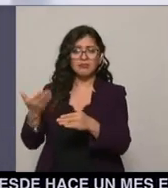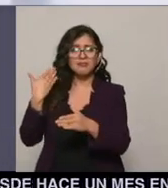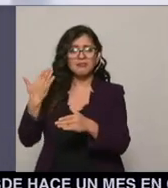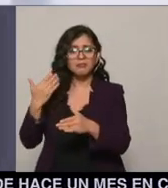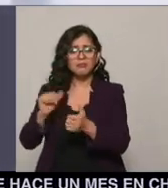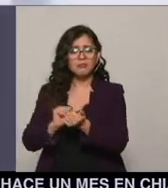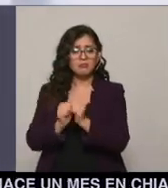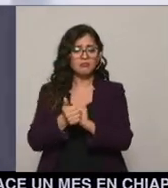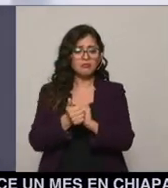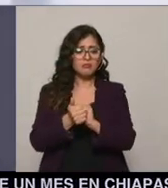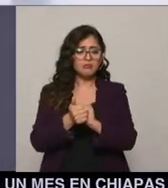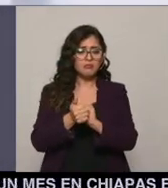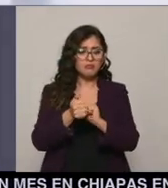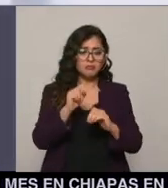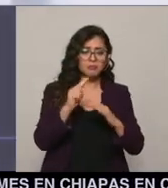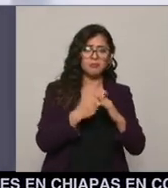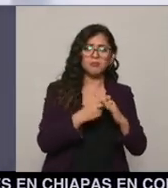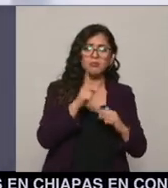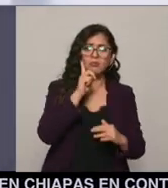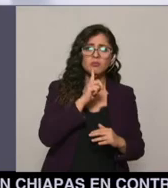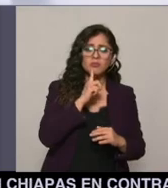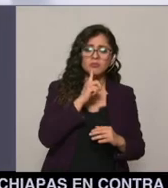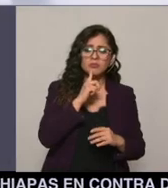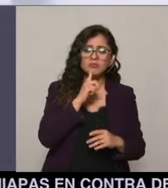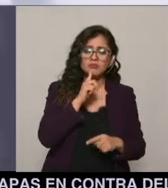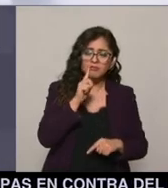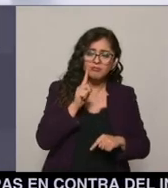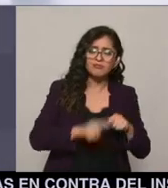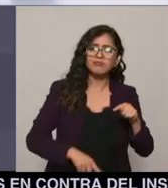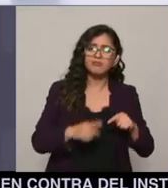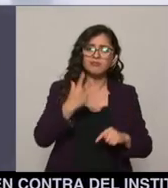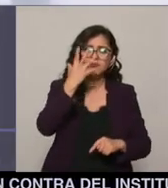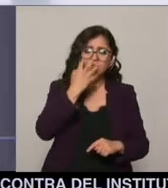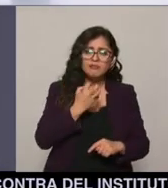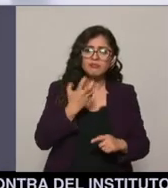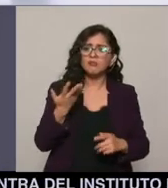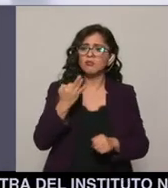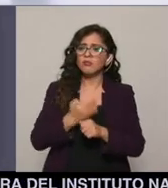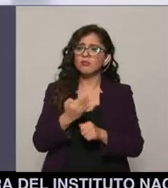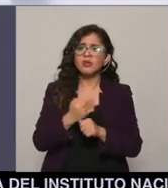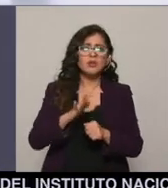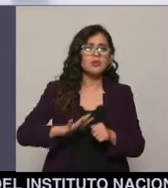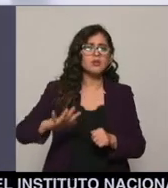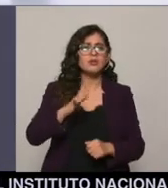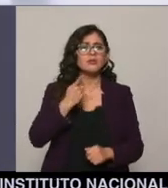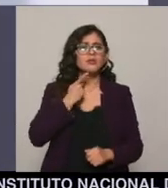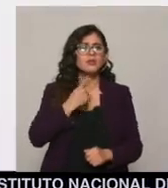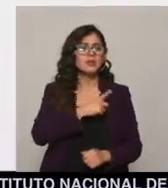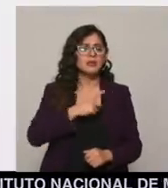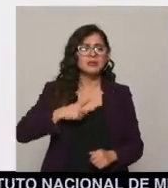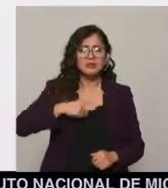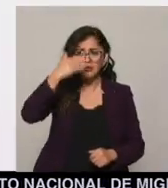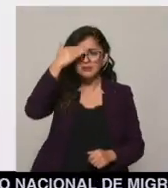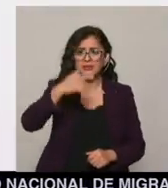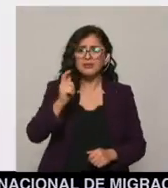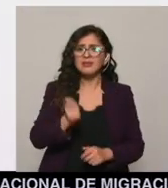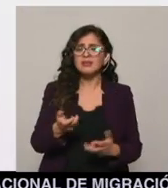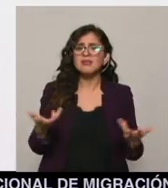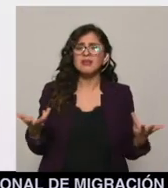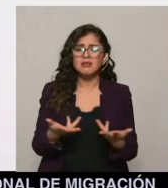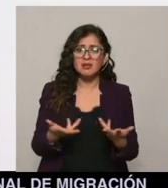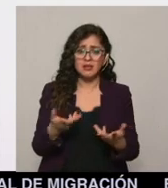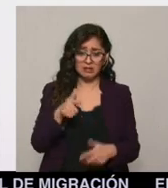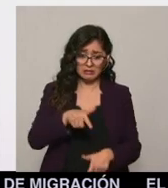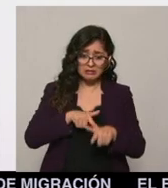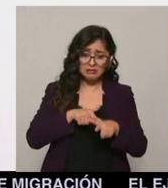mucho, de verdad mucha voluntad política, mucha hacia dónde movernos todos, para evitar que siga pasando.